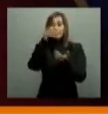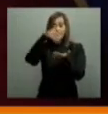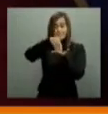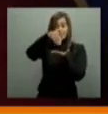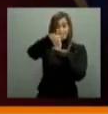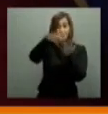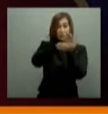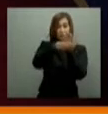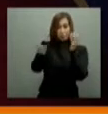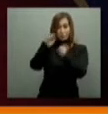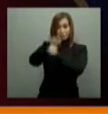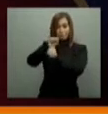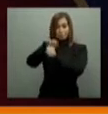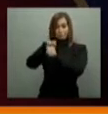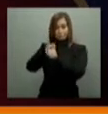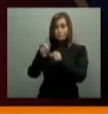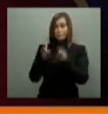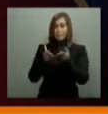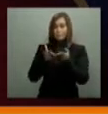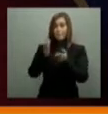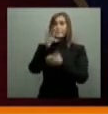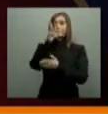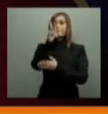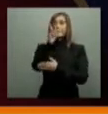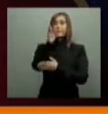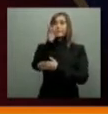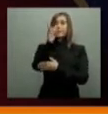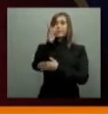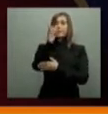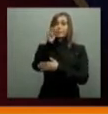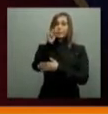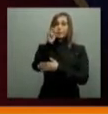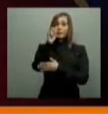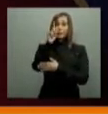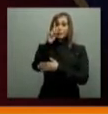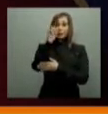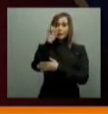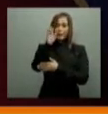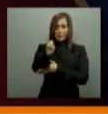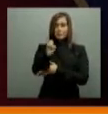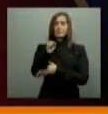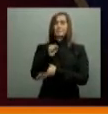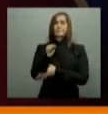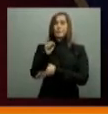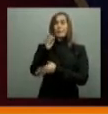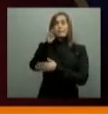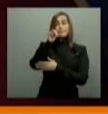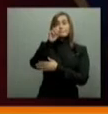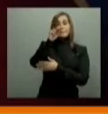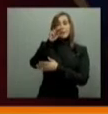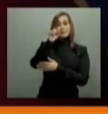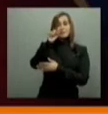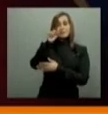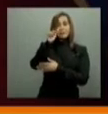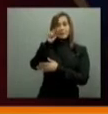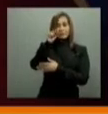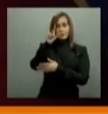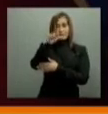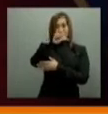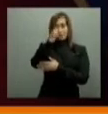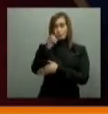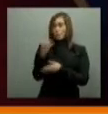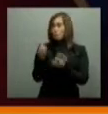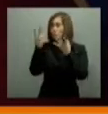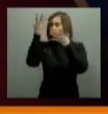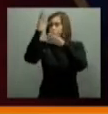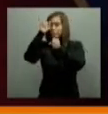de quienes tienen la responsabilidad que como usted presidente debe cumplir la constitución las leyes